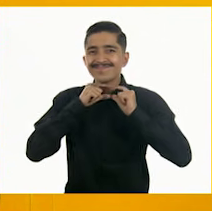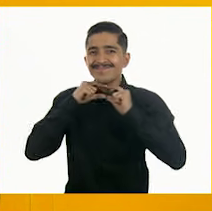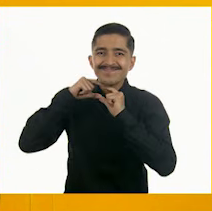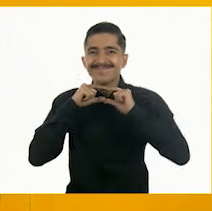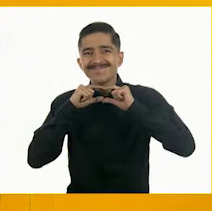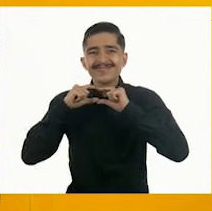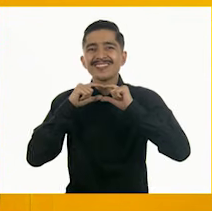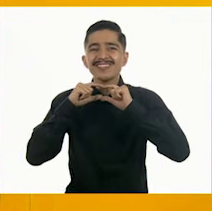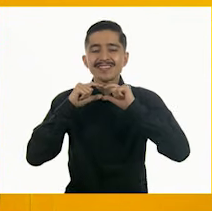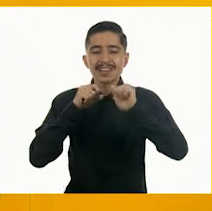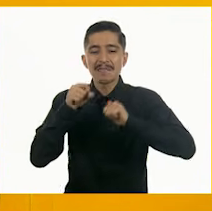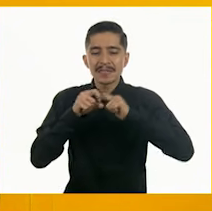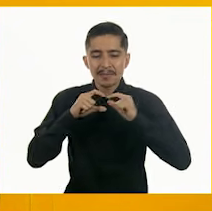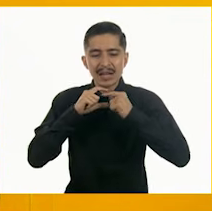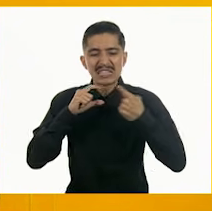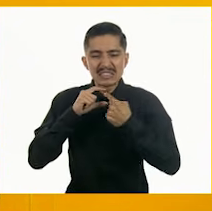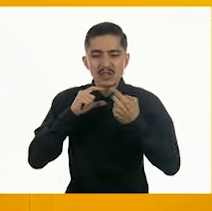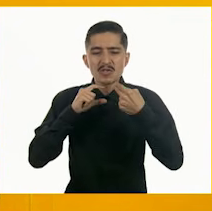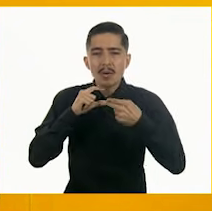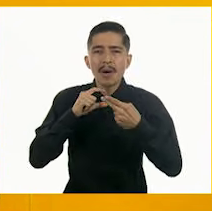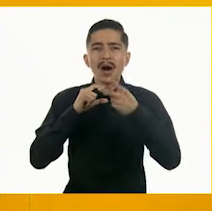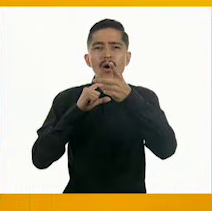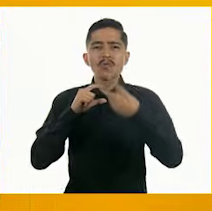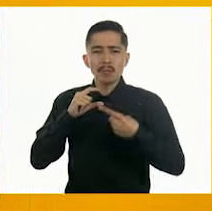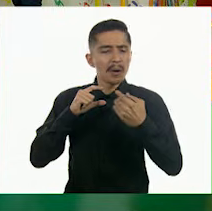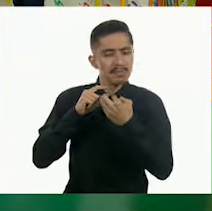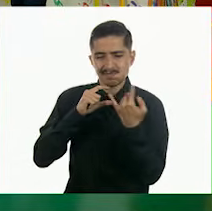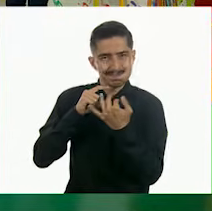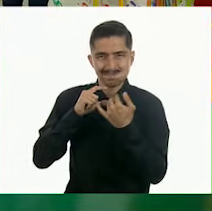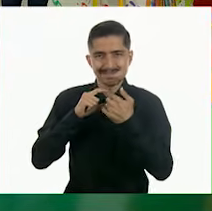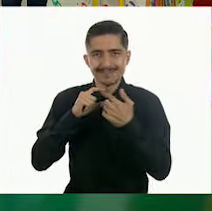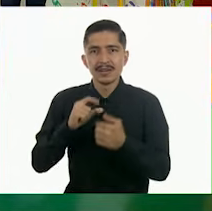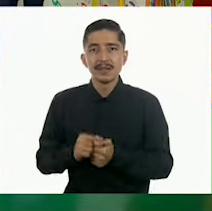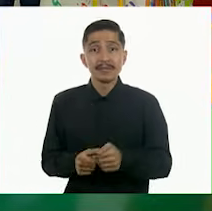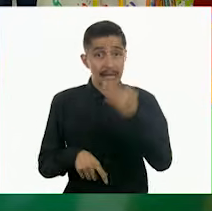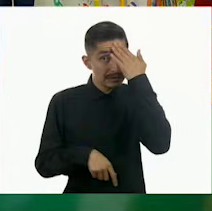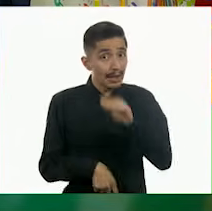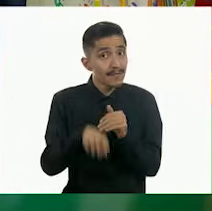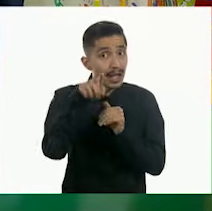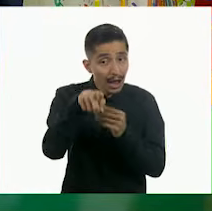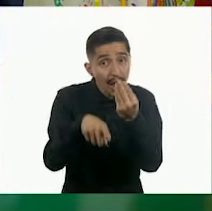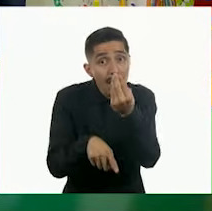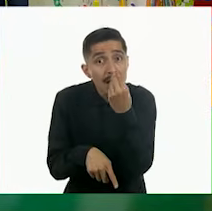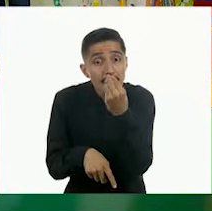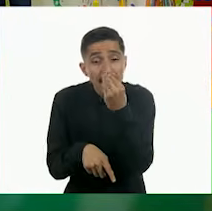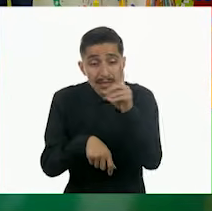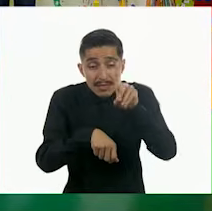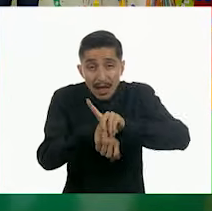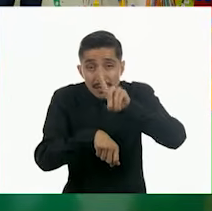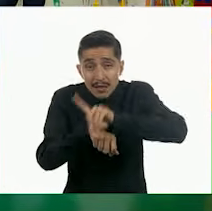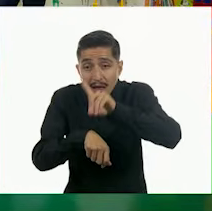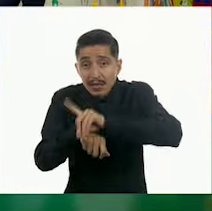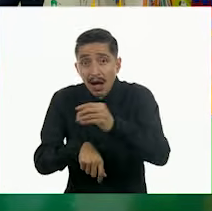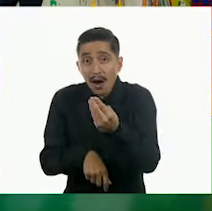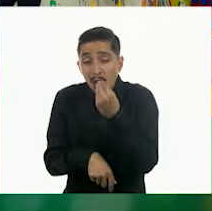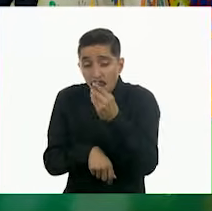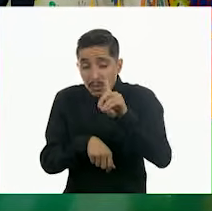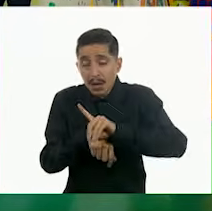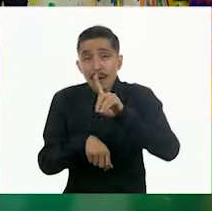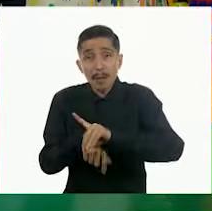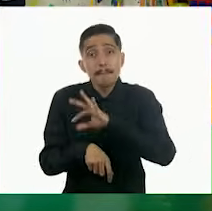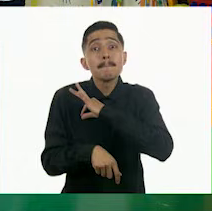Bien. Ahora, oye, ¿sabías que los alimentos que comemos todos los días nos pueden causar